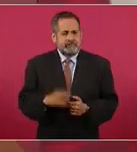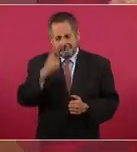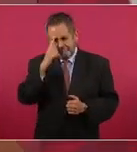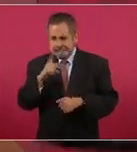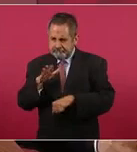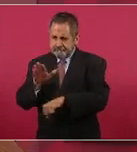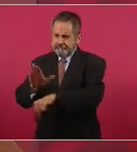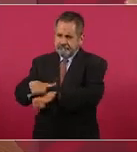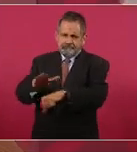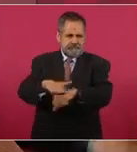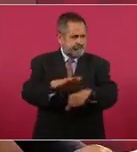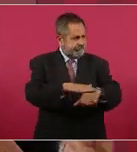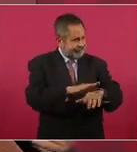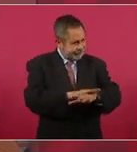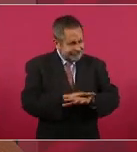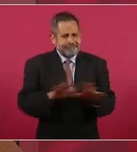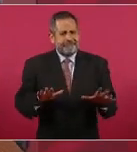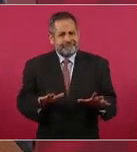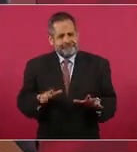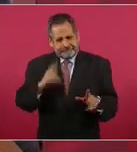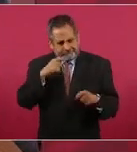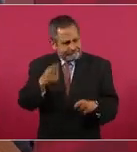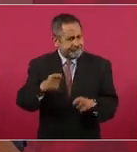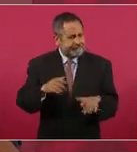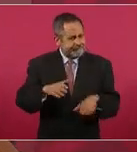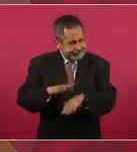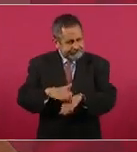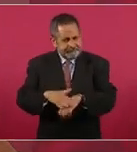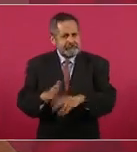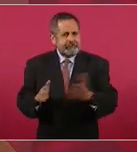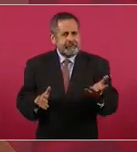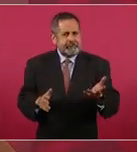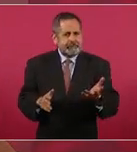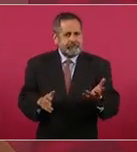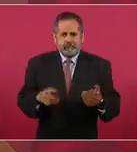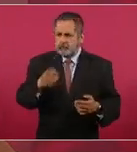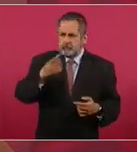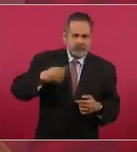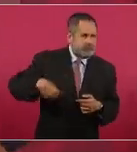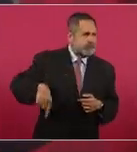exhortar, para pedir, para llamar a que